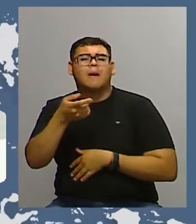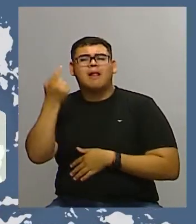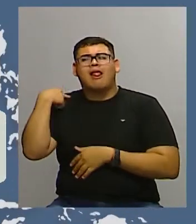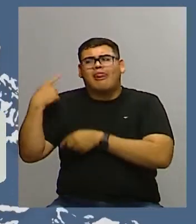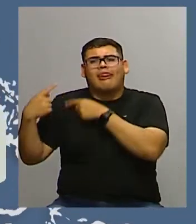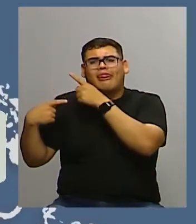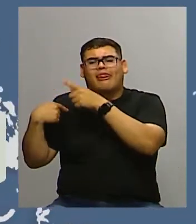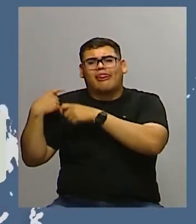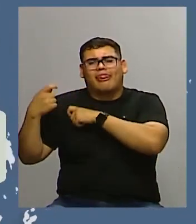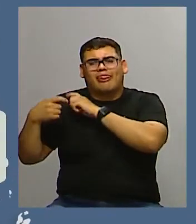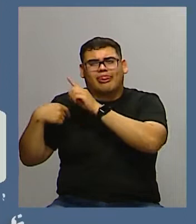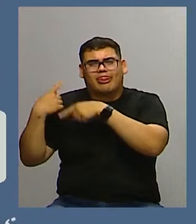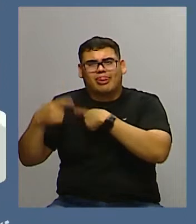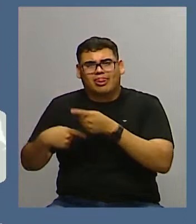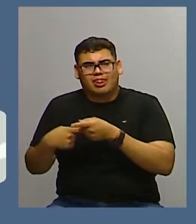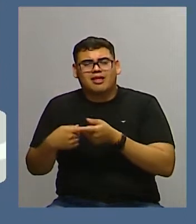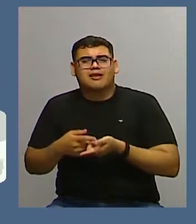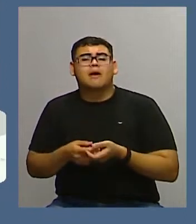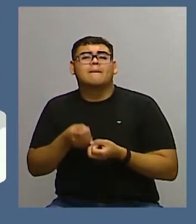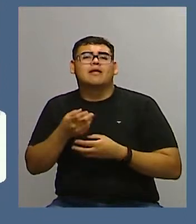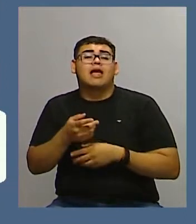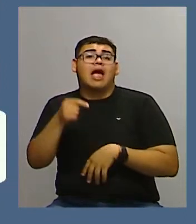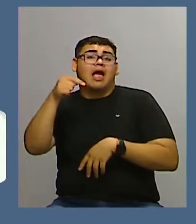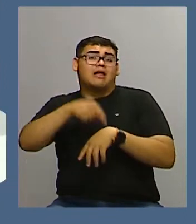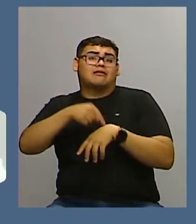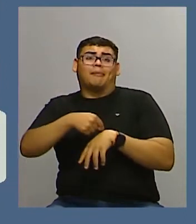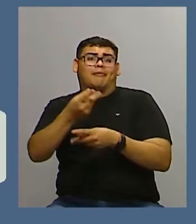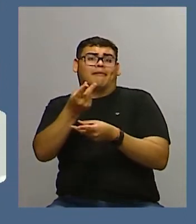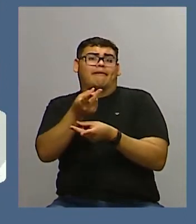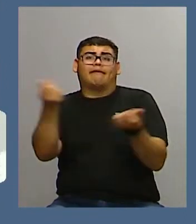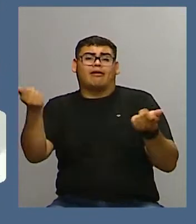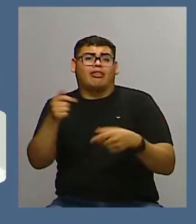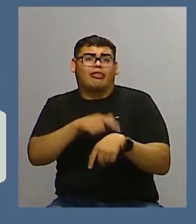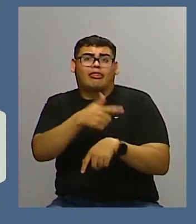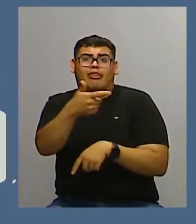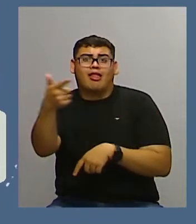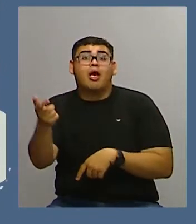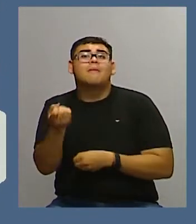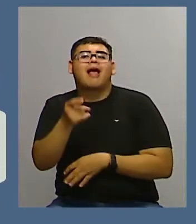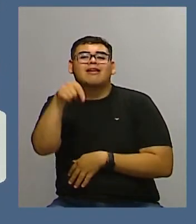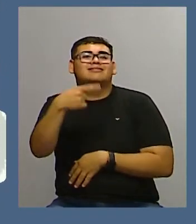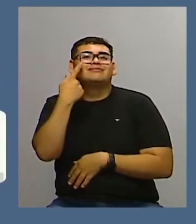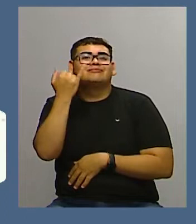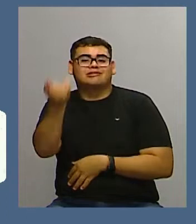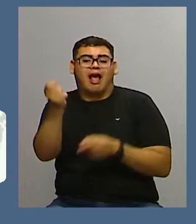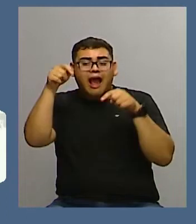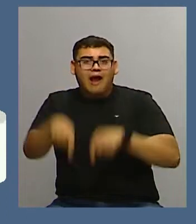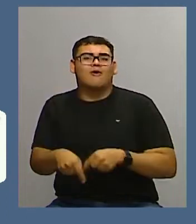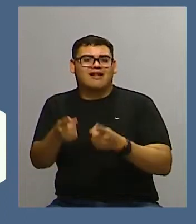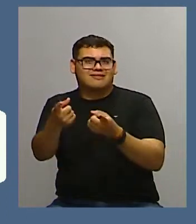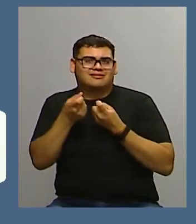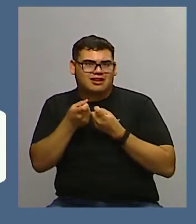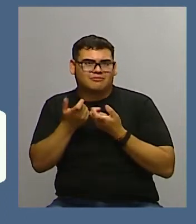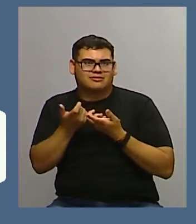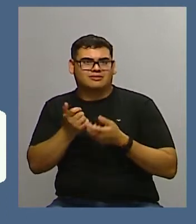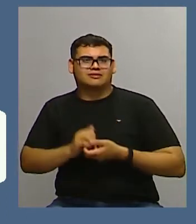que se acabó el tiempo de ver qué podemos hacer porque ya hay situaciones que están demandando que actuemos ahora porque las consecuencias también están